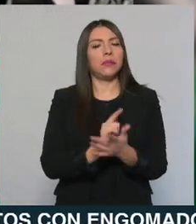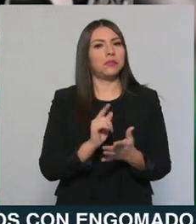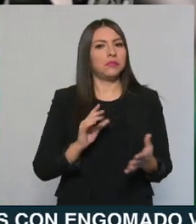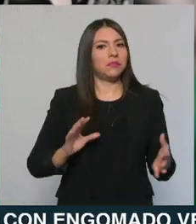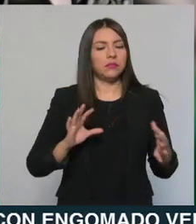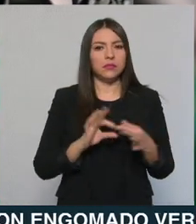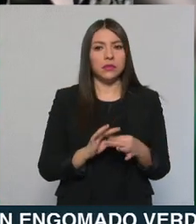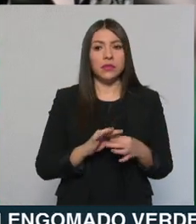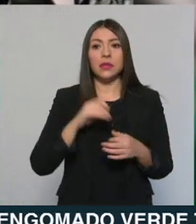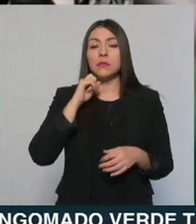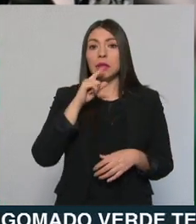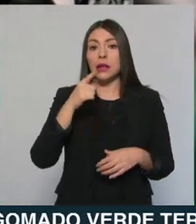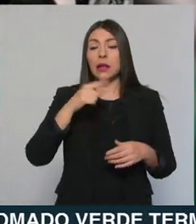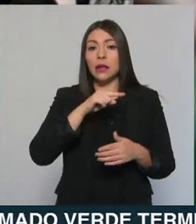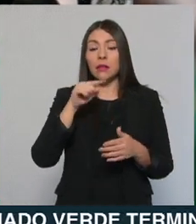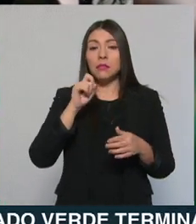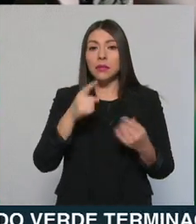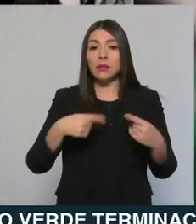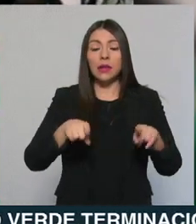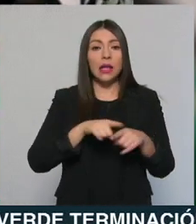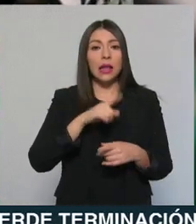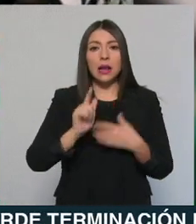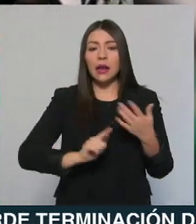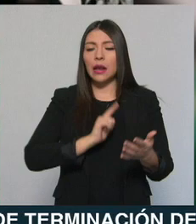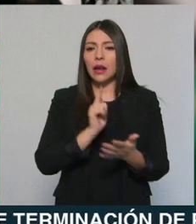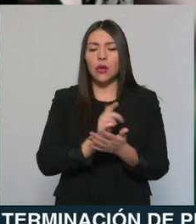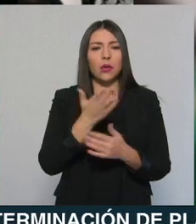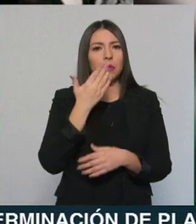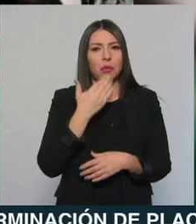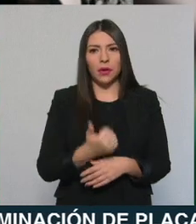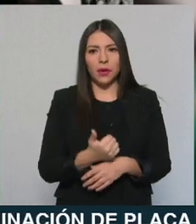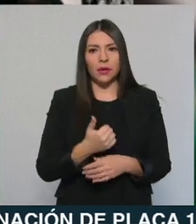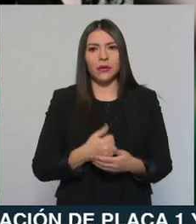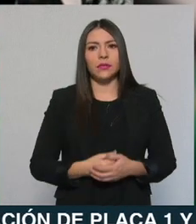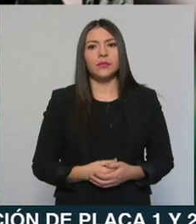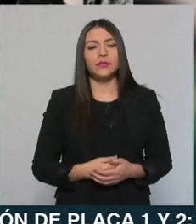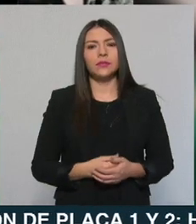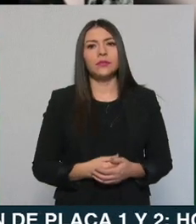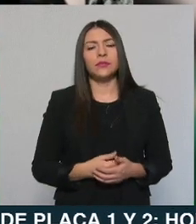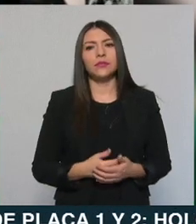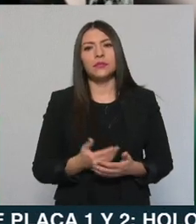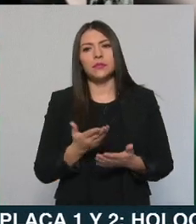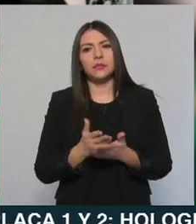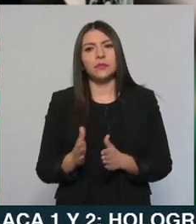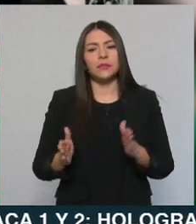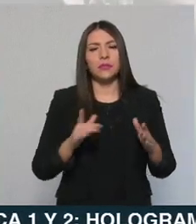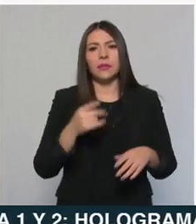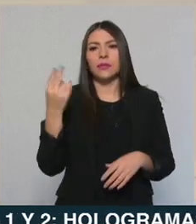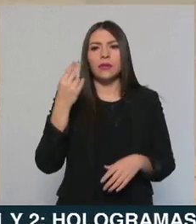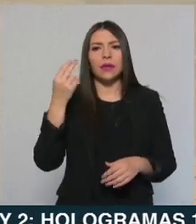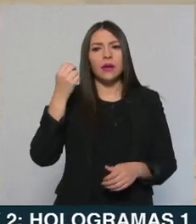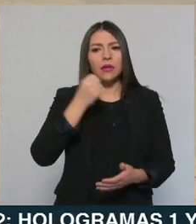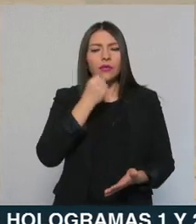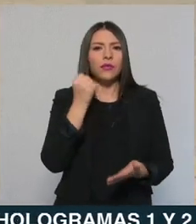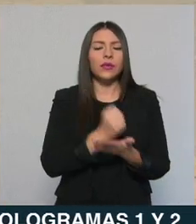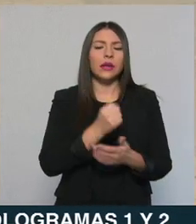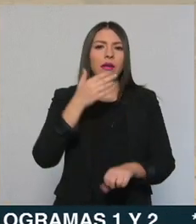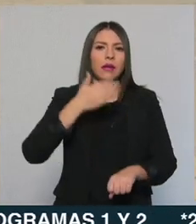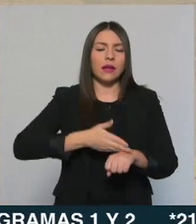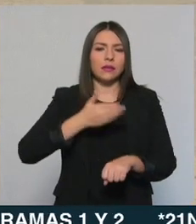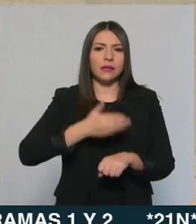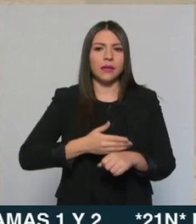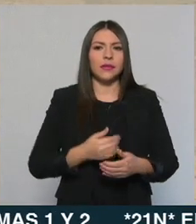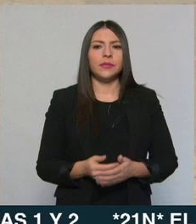la normatividad que se establece para esos efectos y por lo tanto consideramos que es un acto que debe ser sancionado. Por su parte,